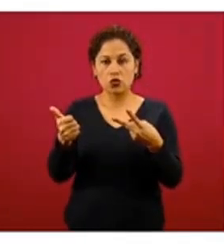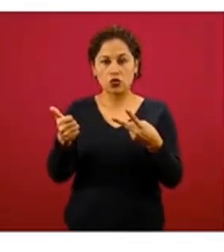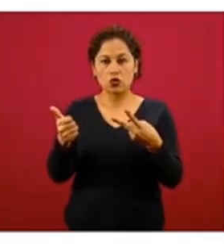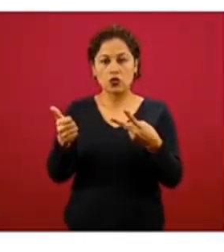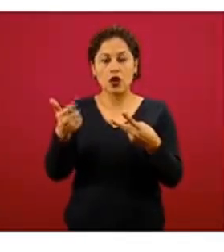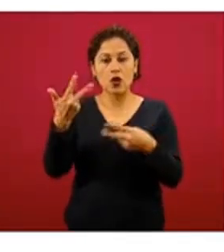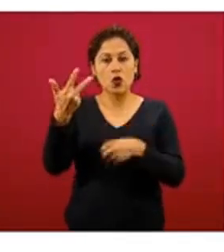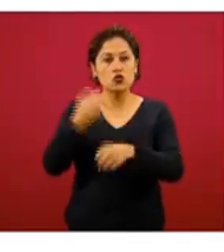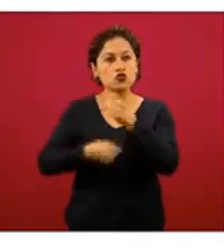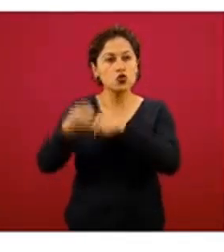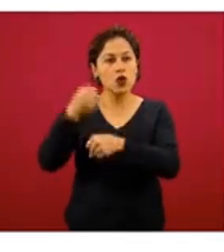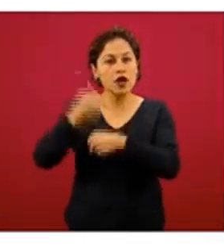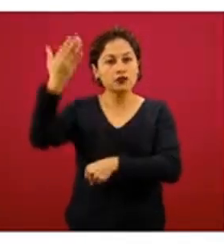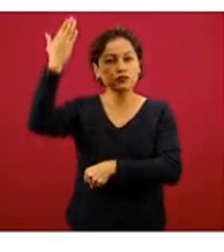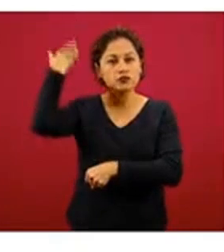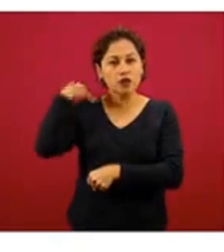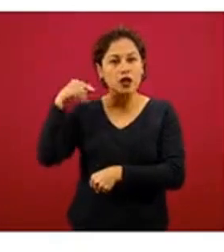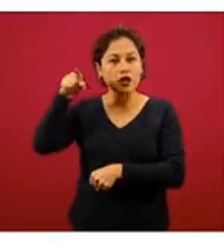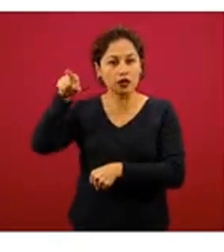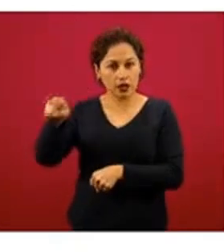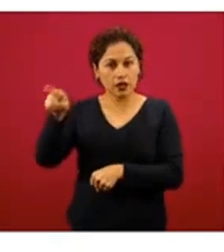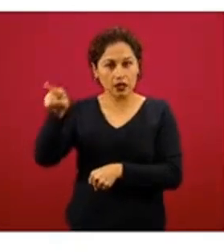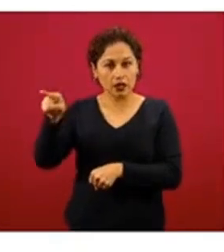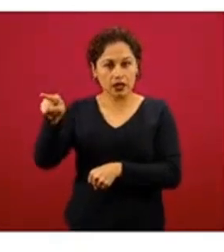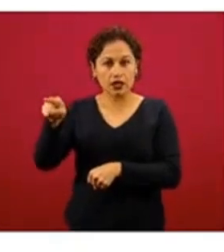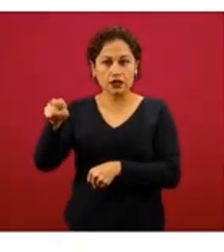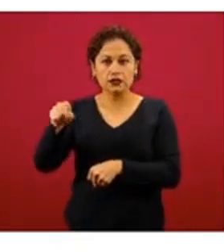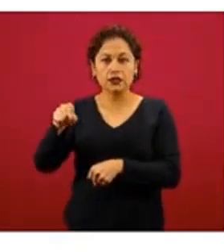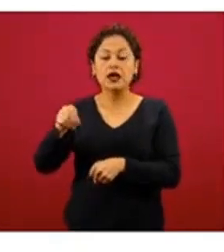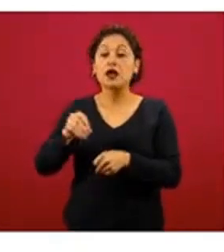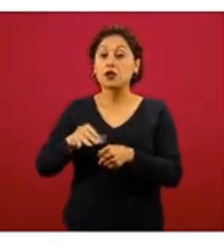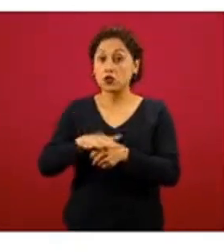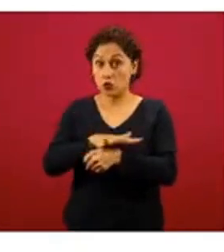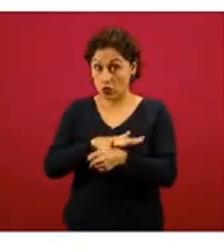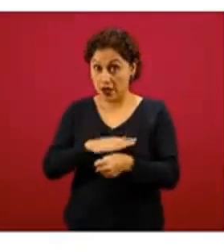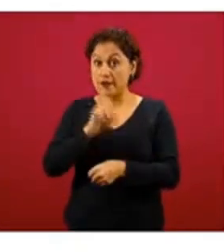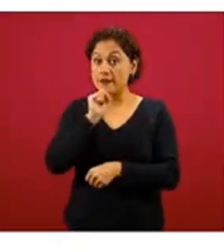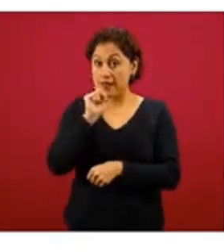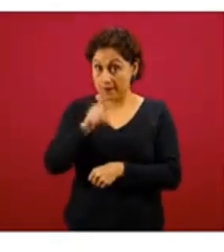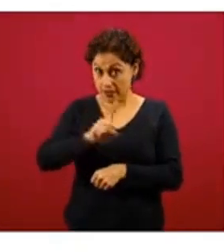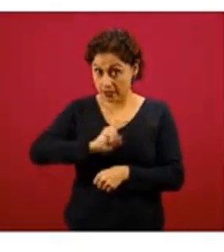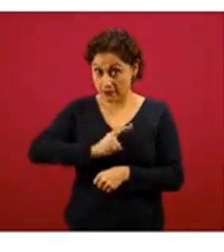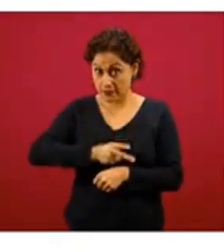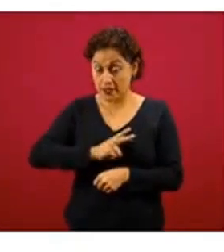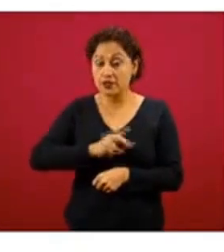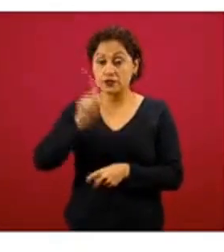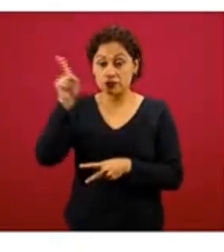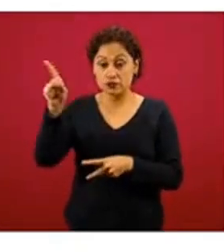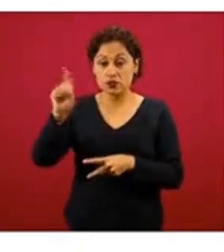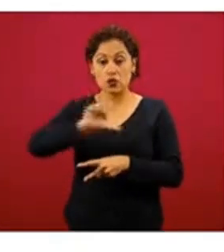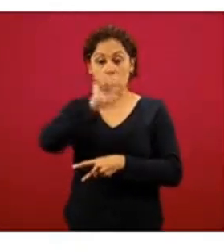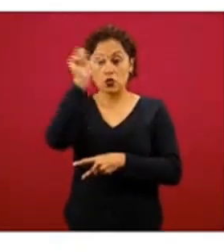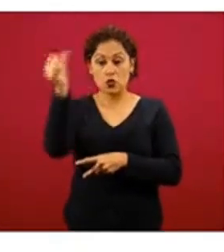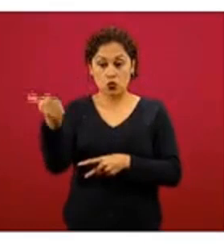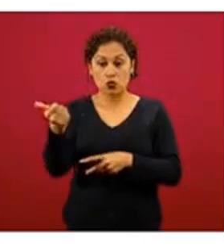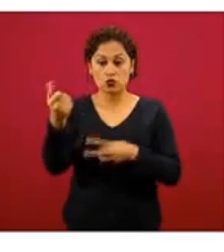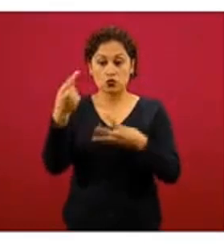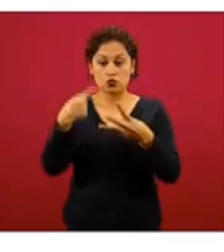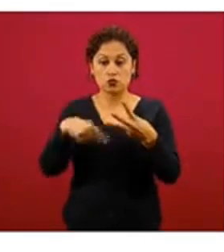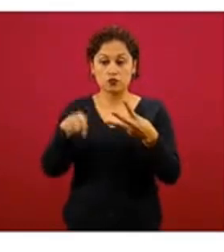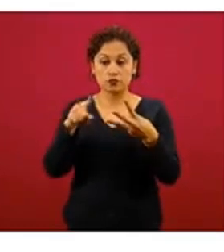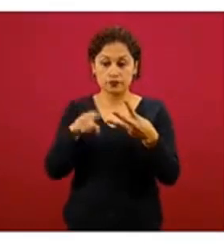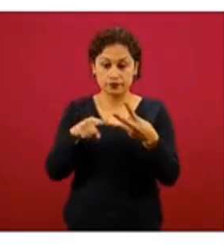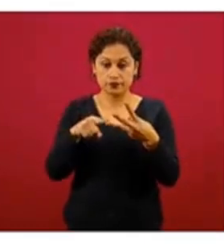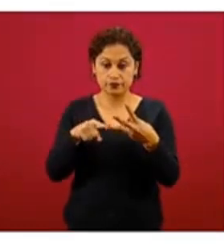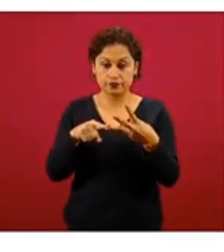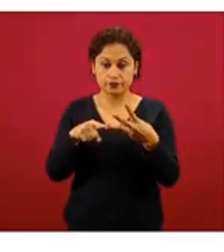8 años, otra acción de uno de estos coronavirus. Y es ahora cuando, a través de otro de los elementos